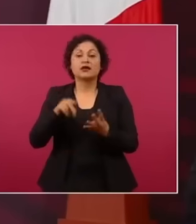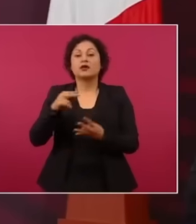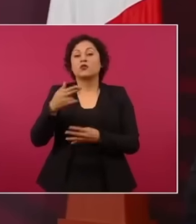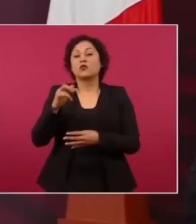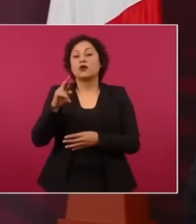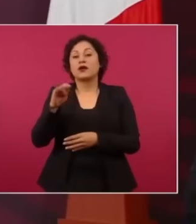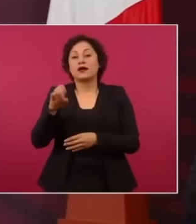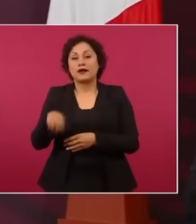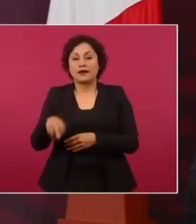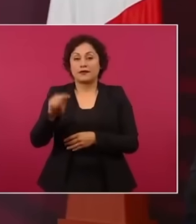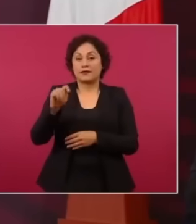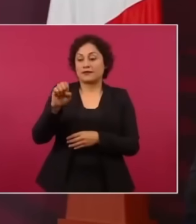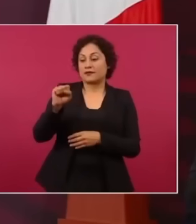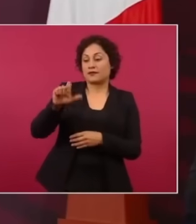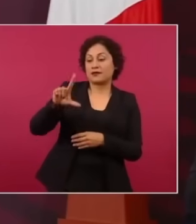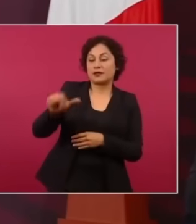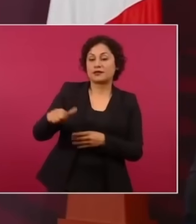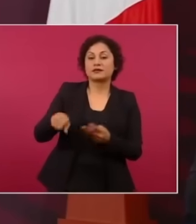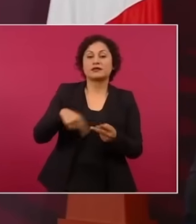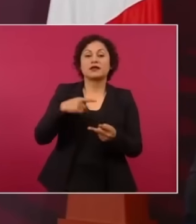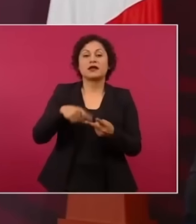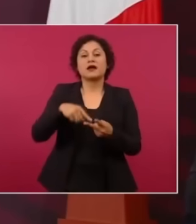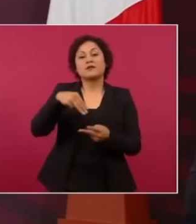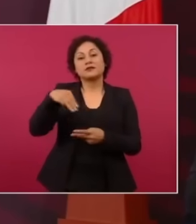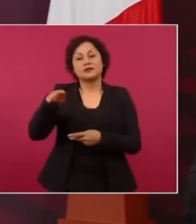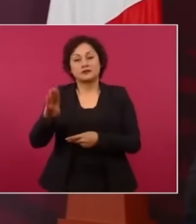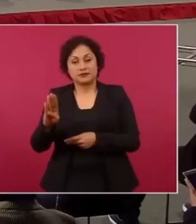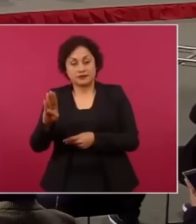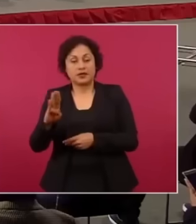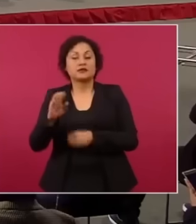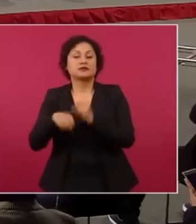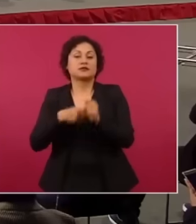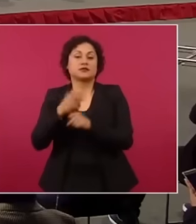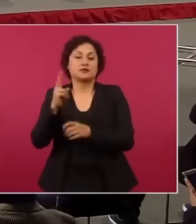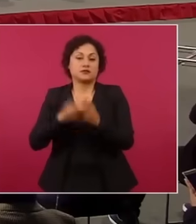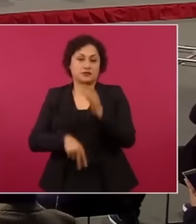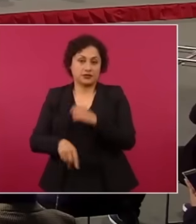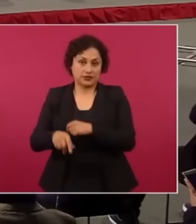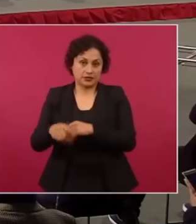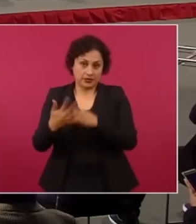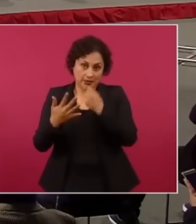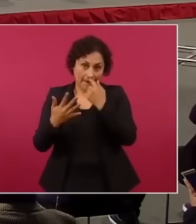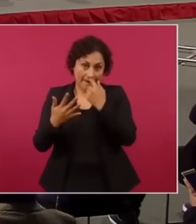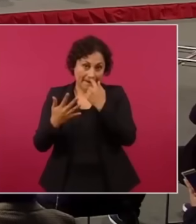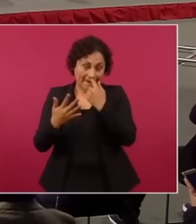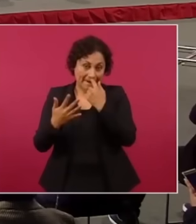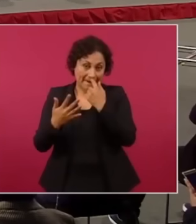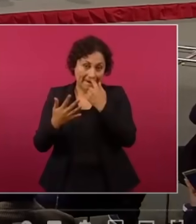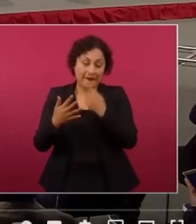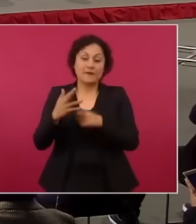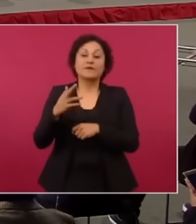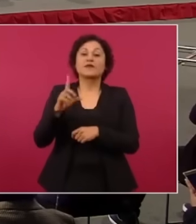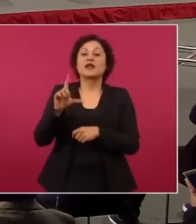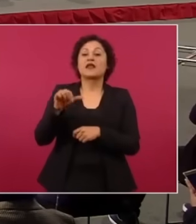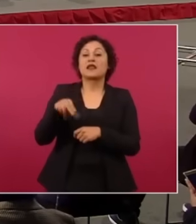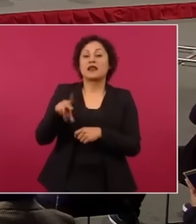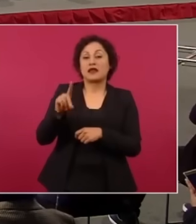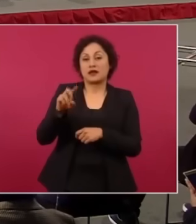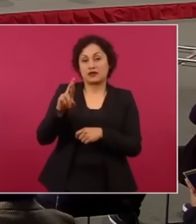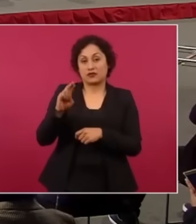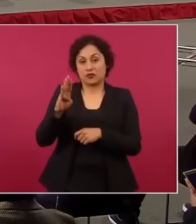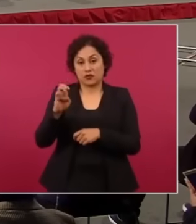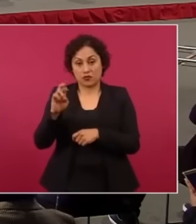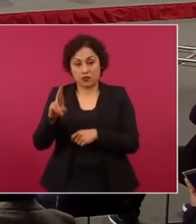Tesla, un Mercedes-Benz de 2005, un Land Rover de 2018, un Toyota